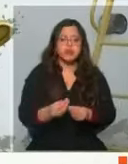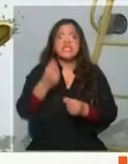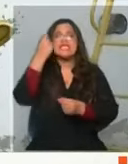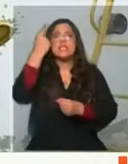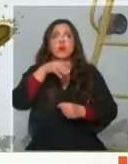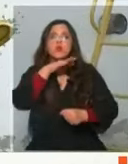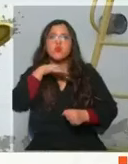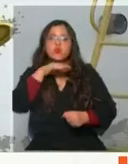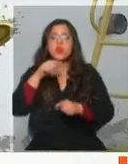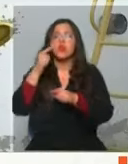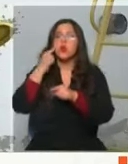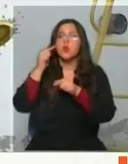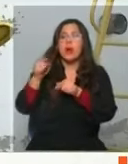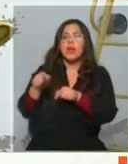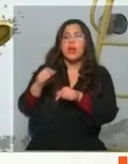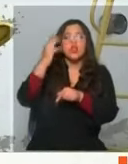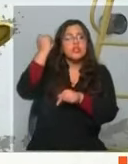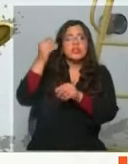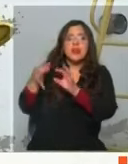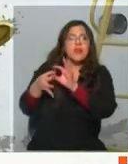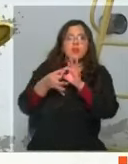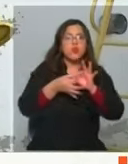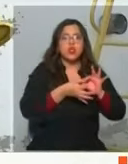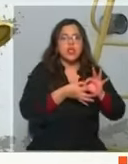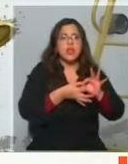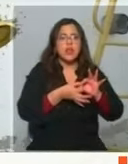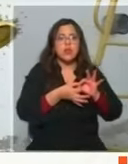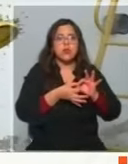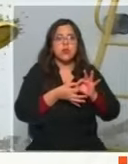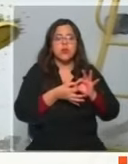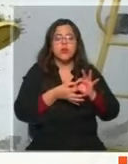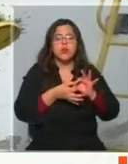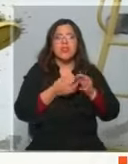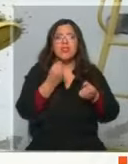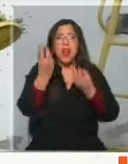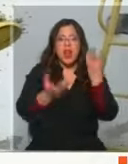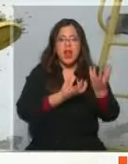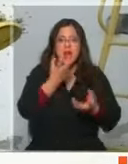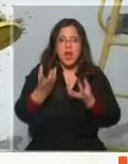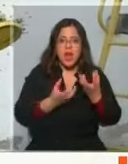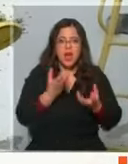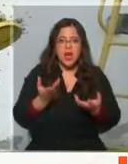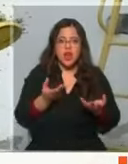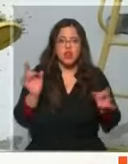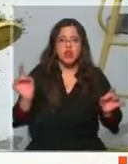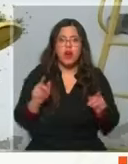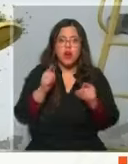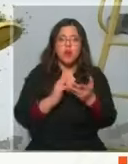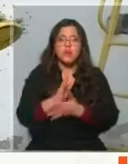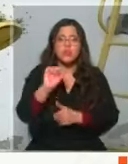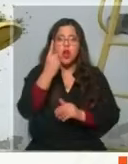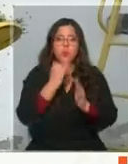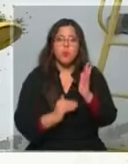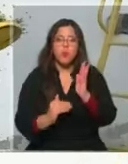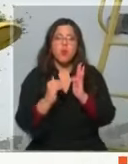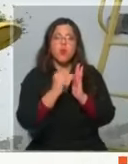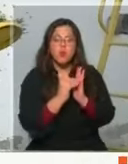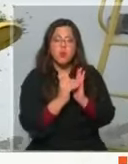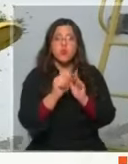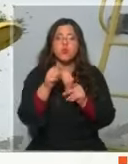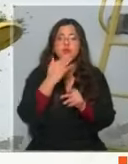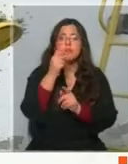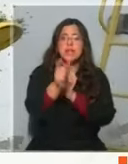puede determinar el motivo al momento que habría provocado este incendio, solamente que comenzó en el primer piso y que las